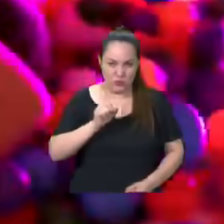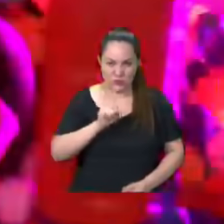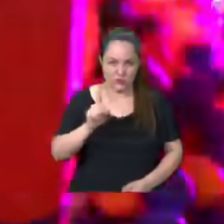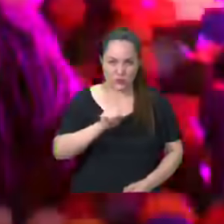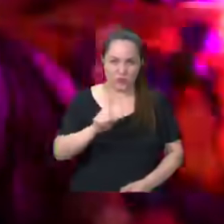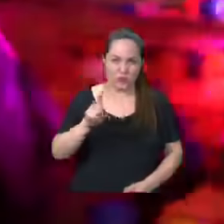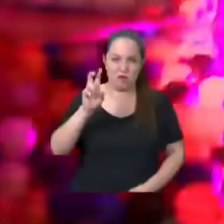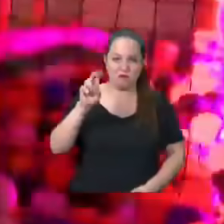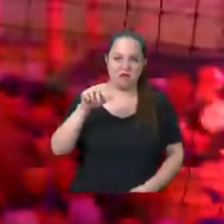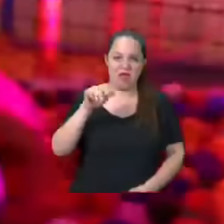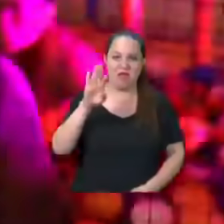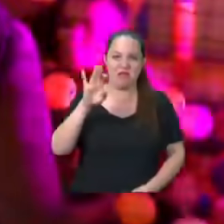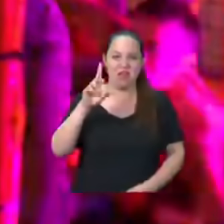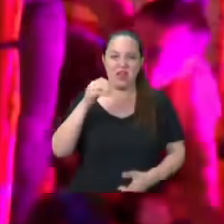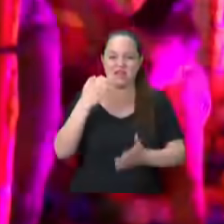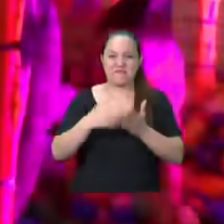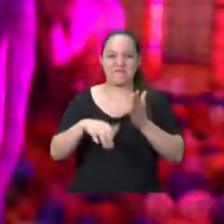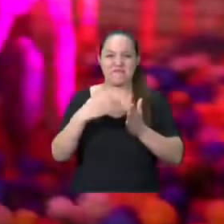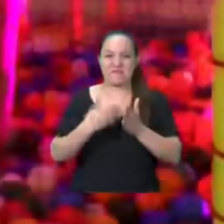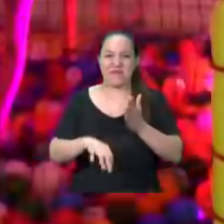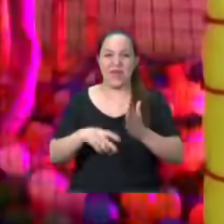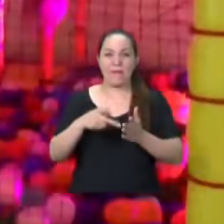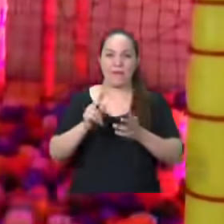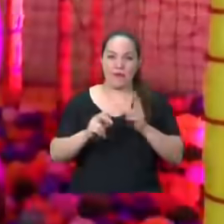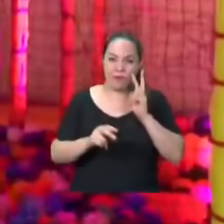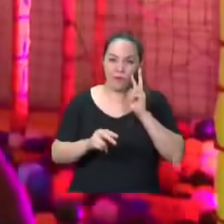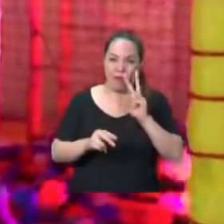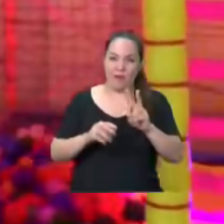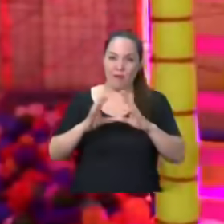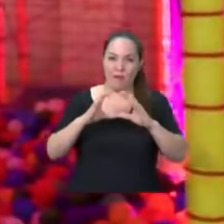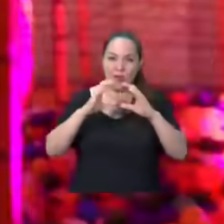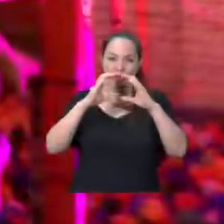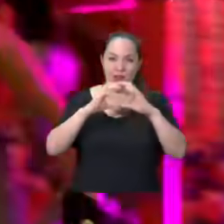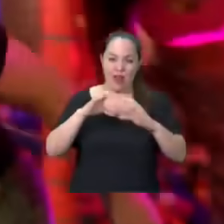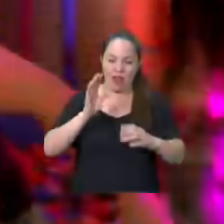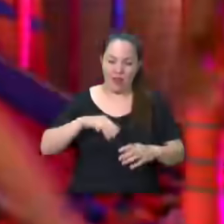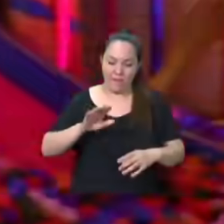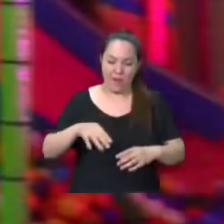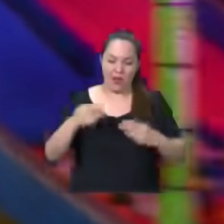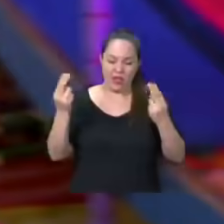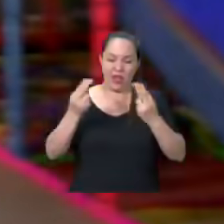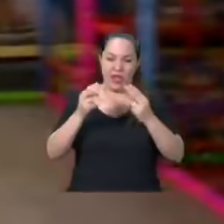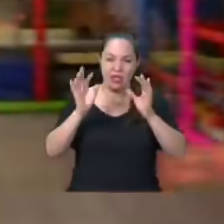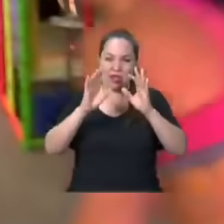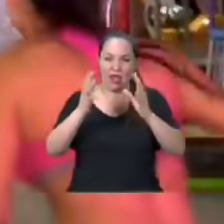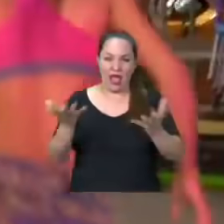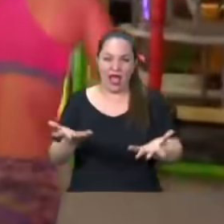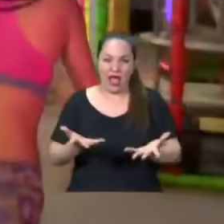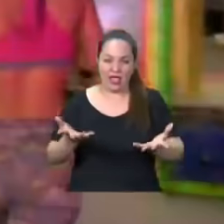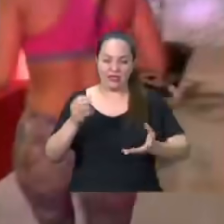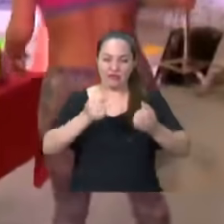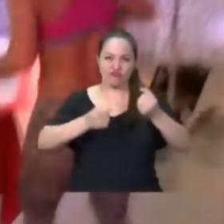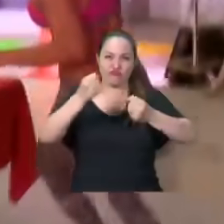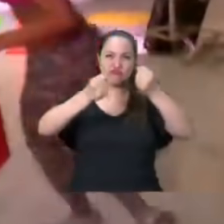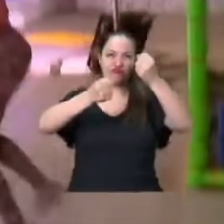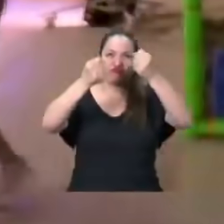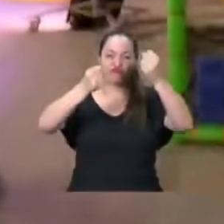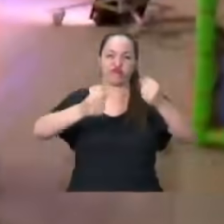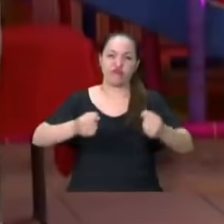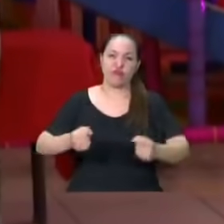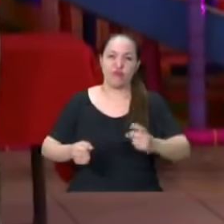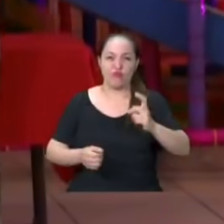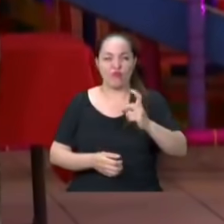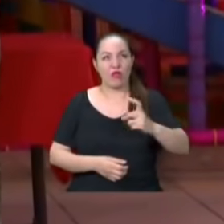ella. Caen en la alberca de pelotas y ahora vienen a tener que formar la torre de vasos. Vamos a ver, están